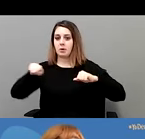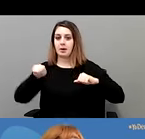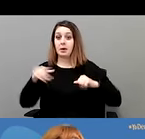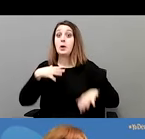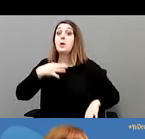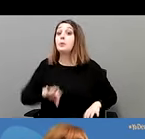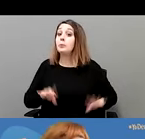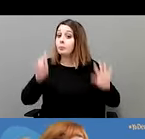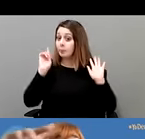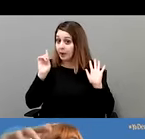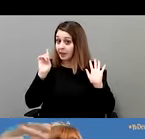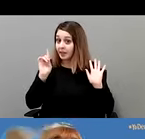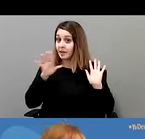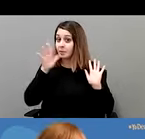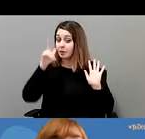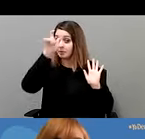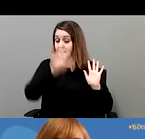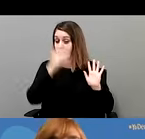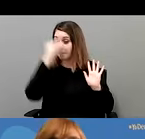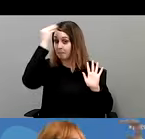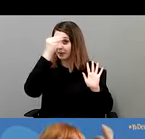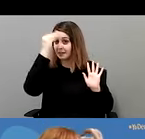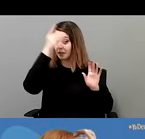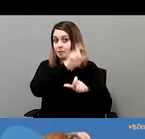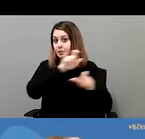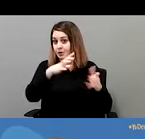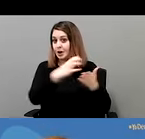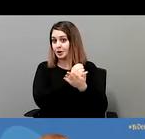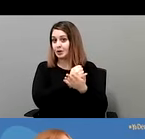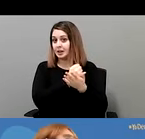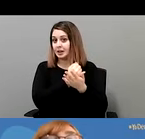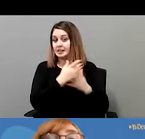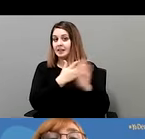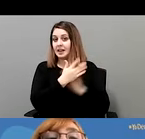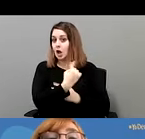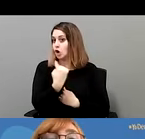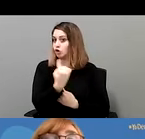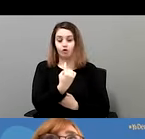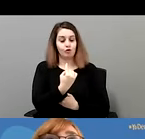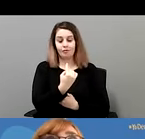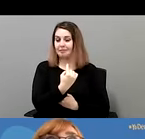Posiblemente, como era el pensador de esto, junto a las otras personas, ¿vale? No estaba solo.